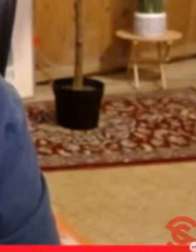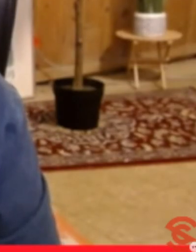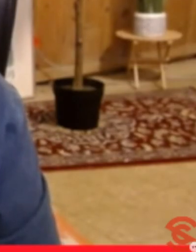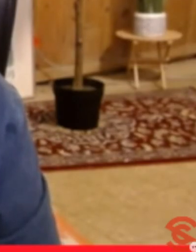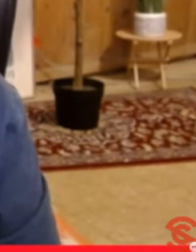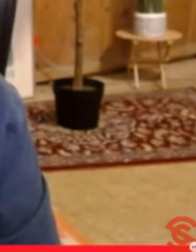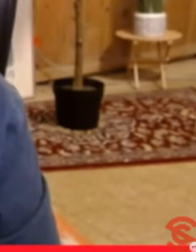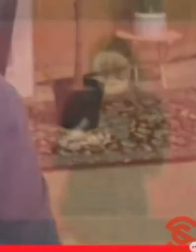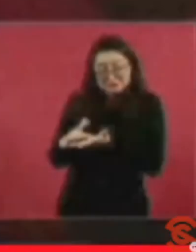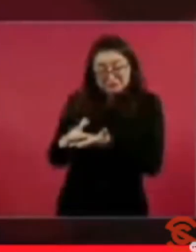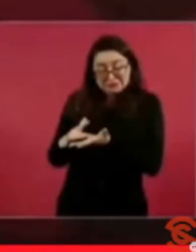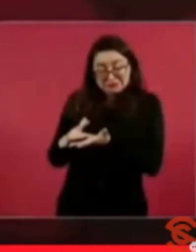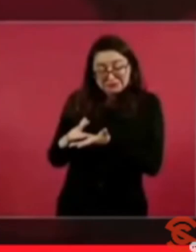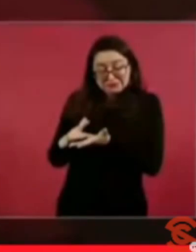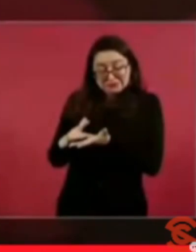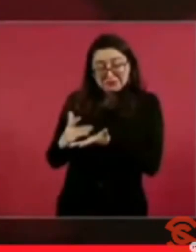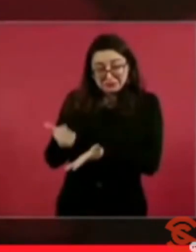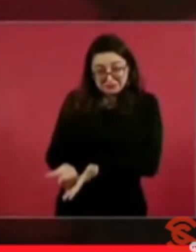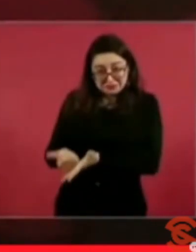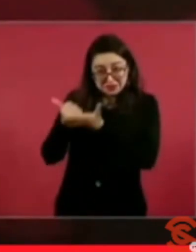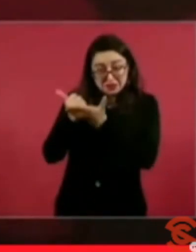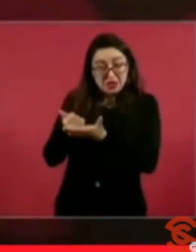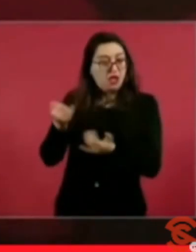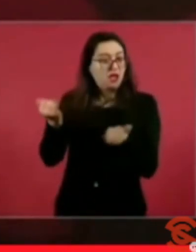respondió el presidente López Obrador.